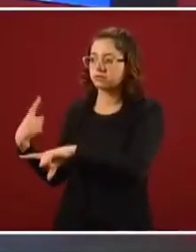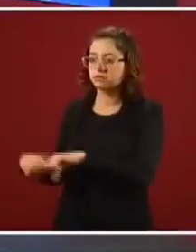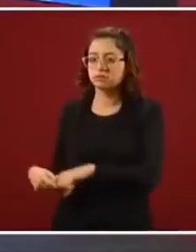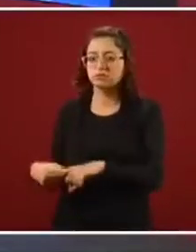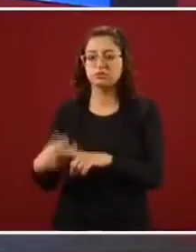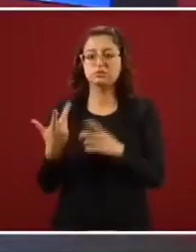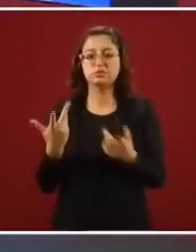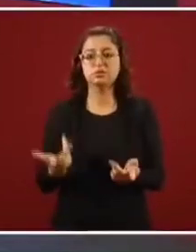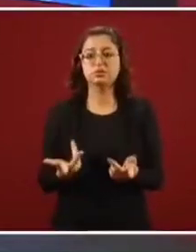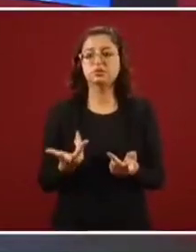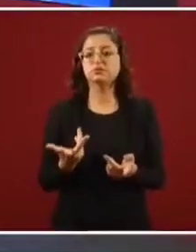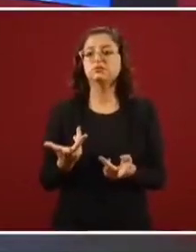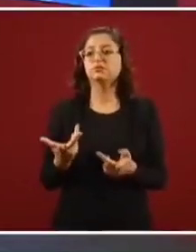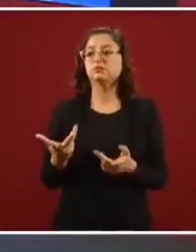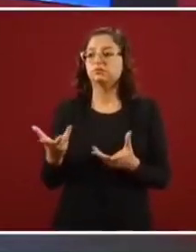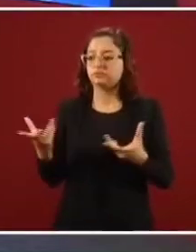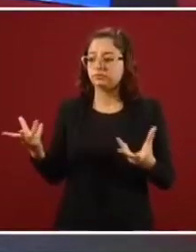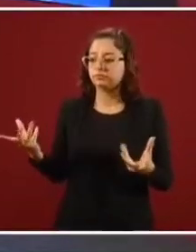en 12 partes,